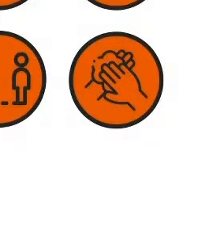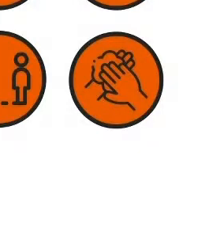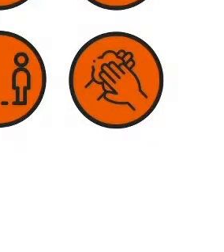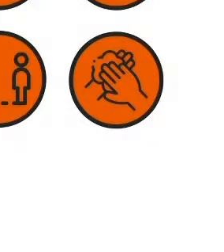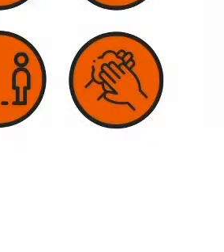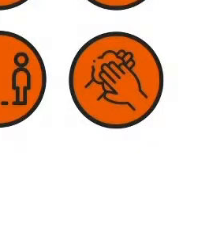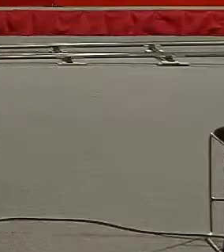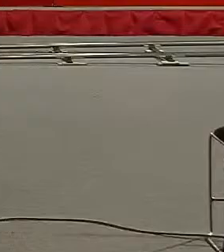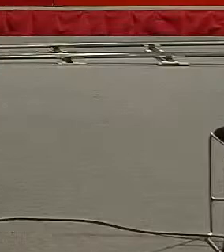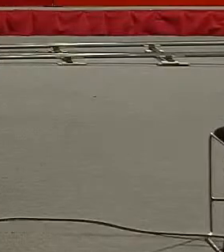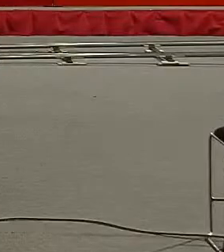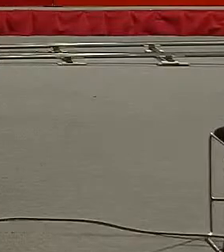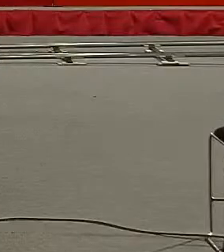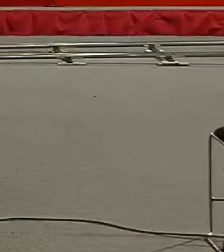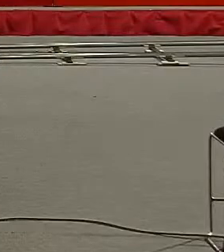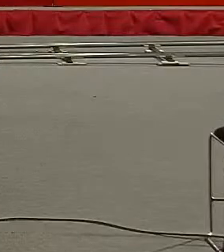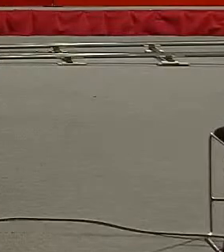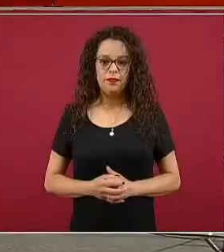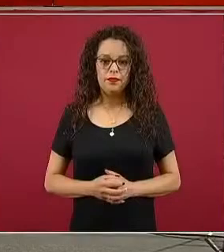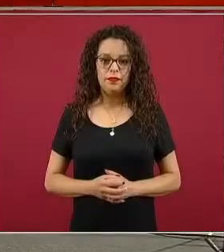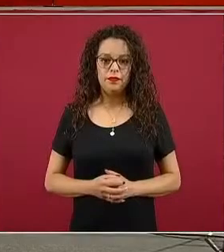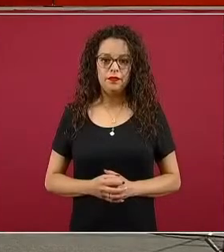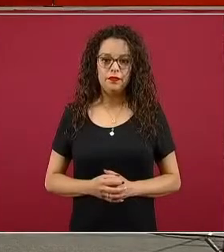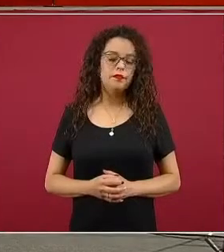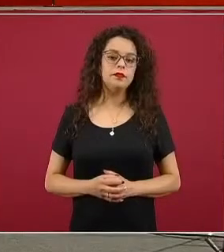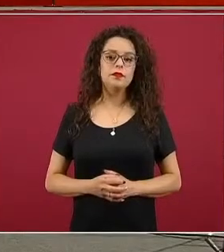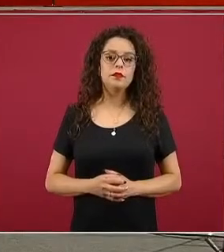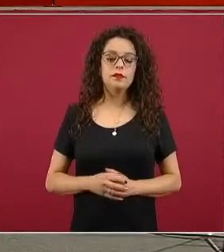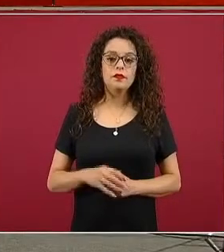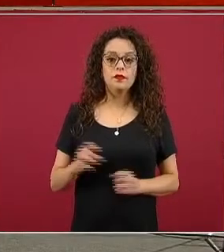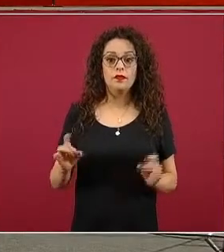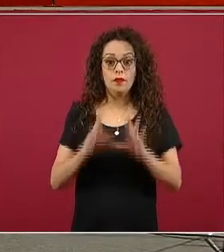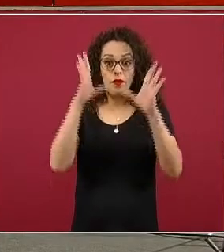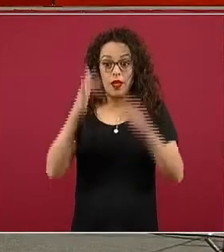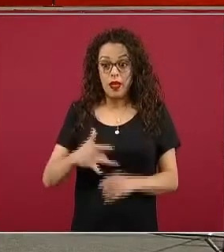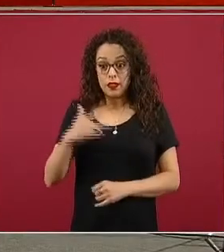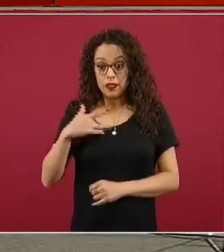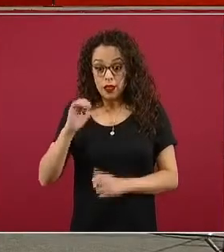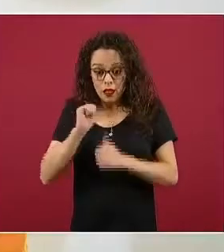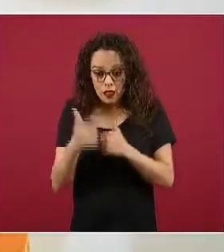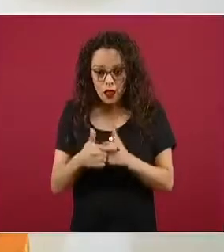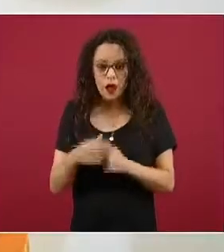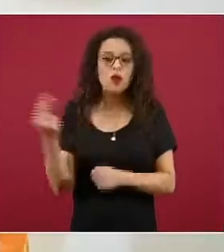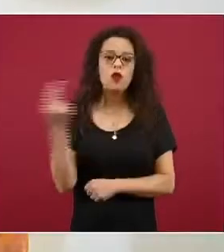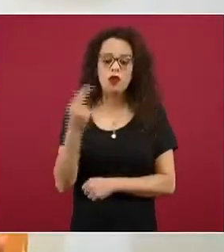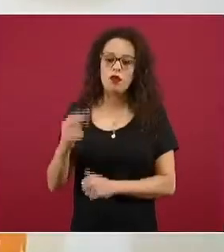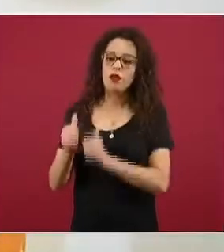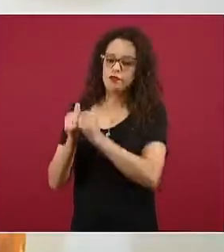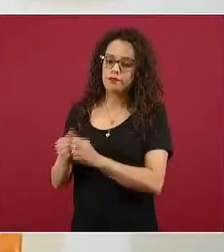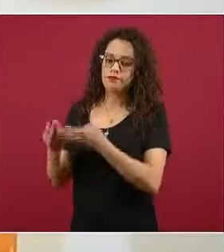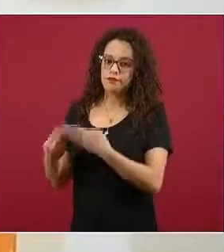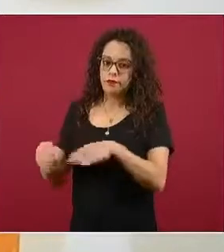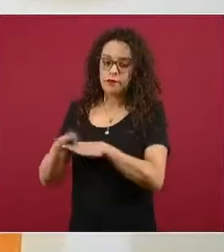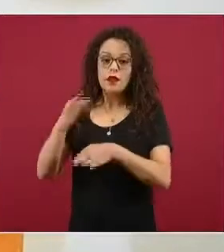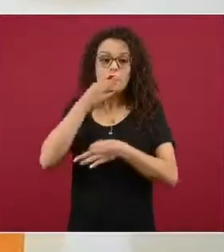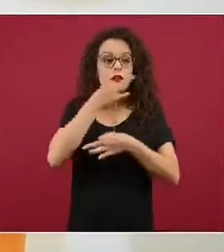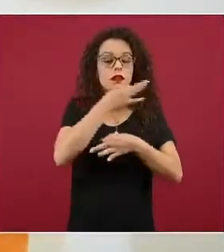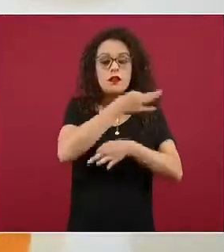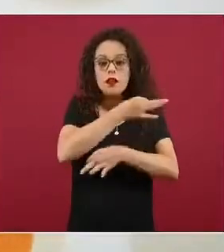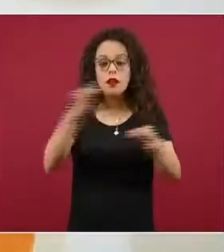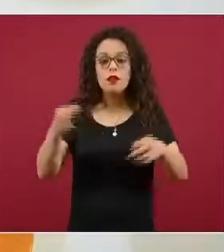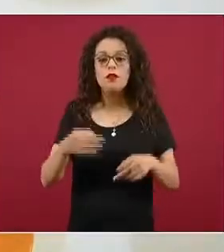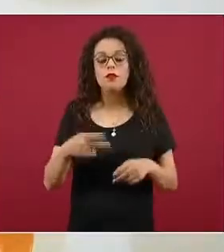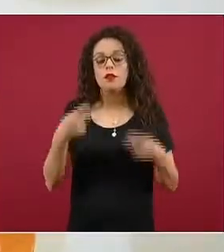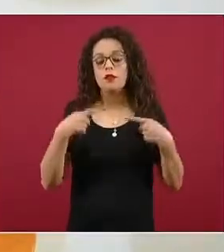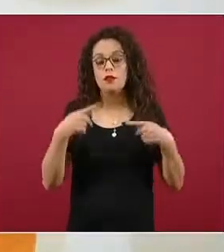es fundamental, si se tienen síntomas, aislarse, avisar a los contactos y acercarse a un kiosco, a un macroquiosco,